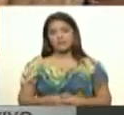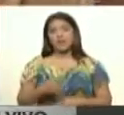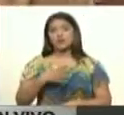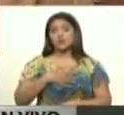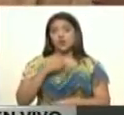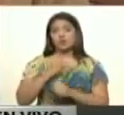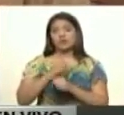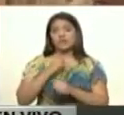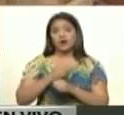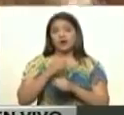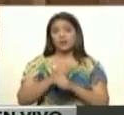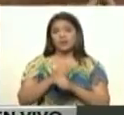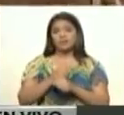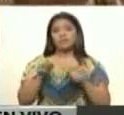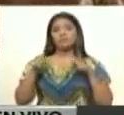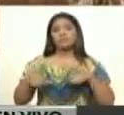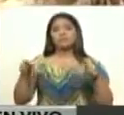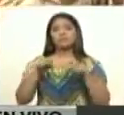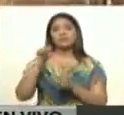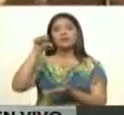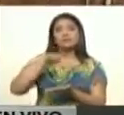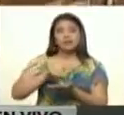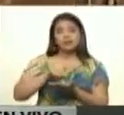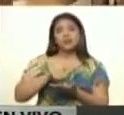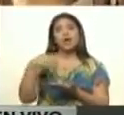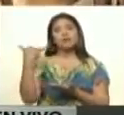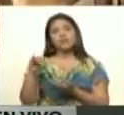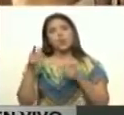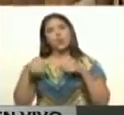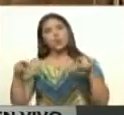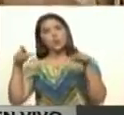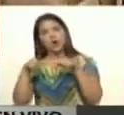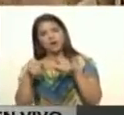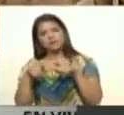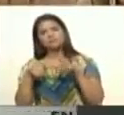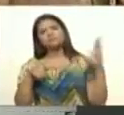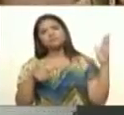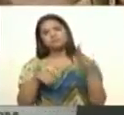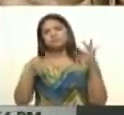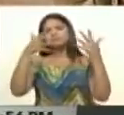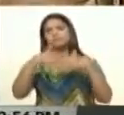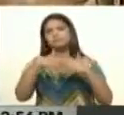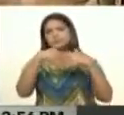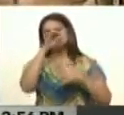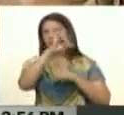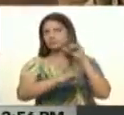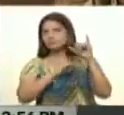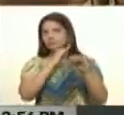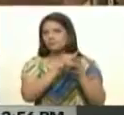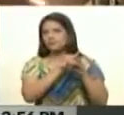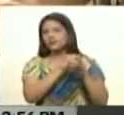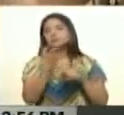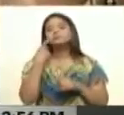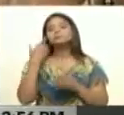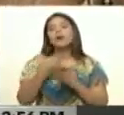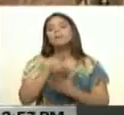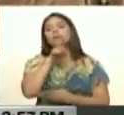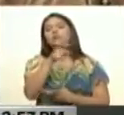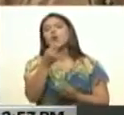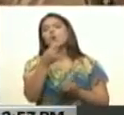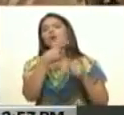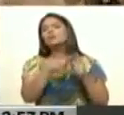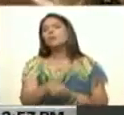el trabajador de Planta Centro y había un lugar donde venían las transnacionales a ver cuánto era el precio y cuál